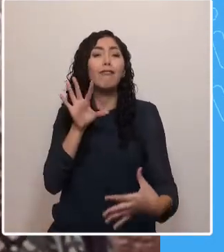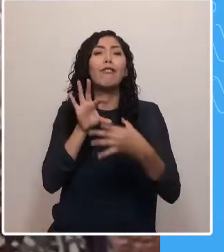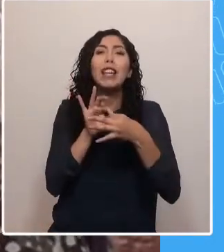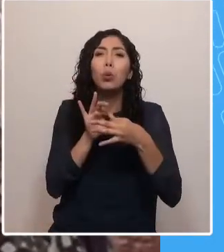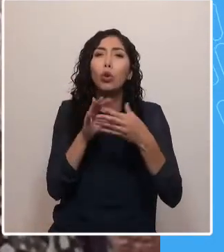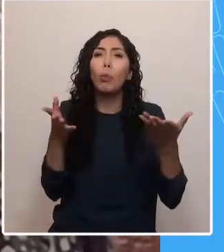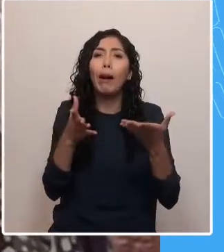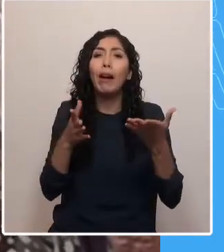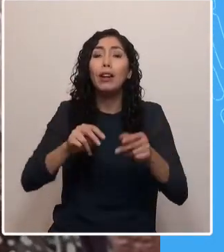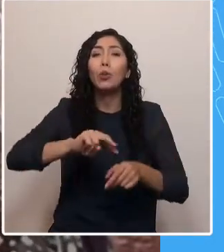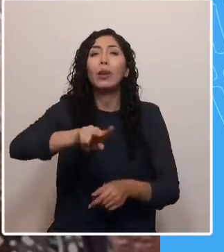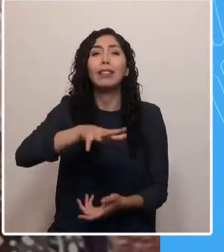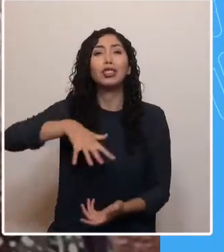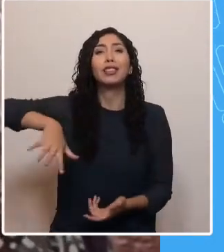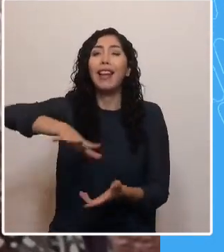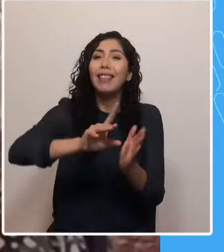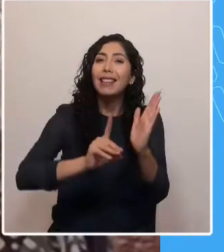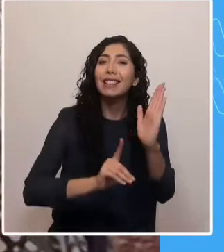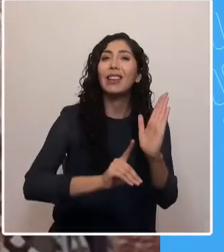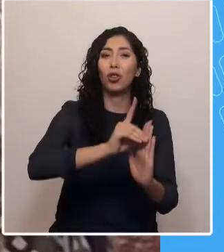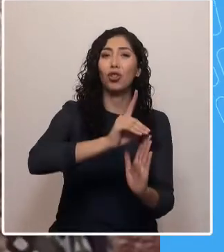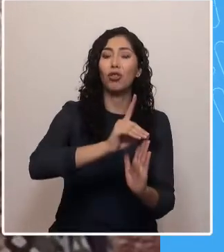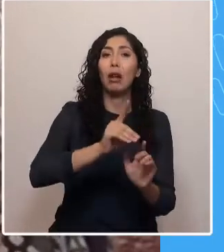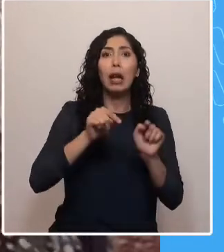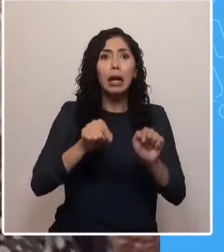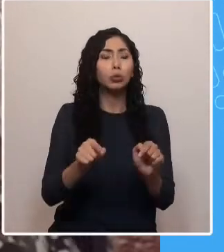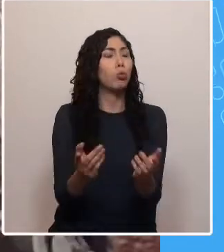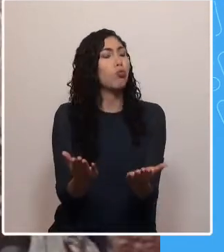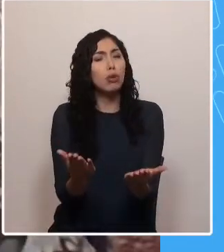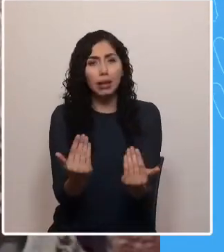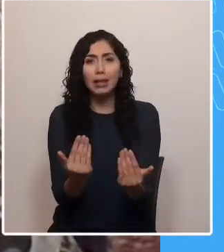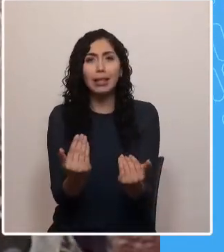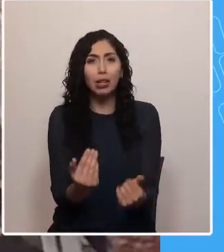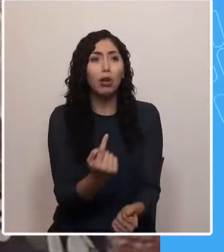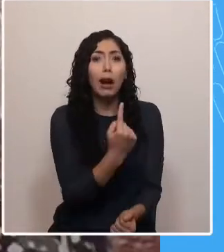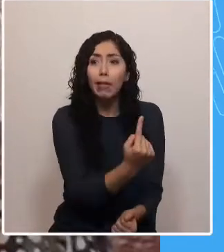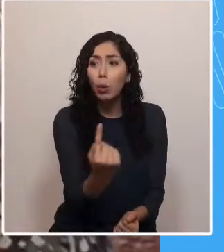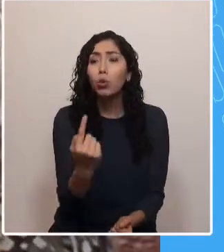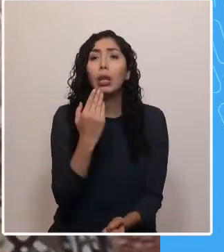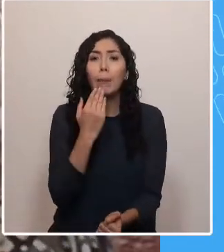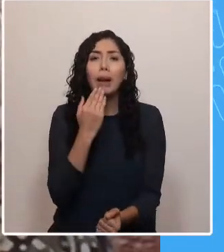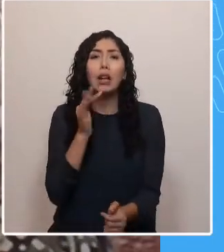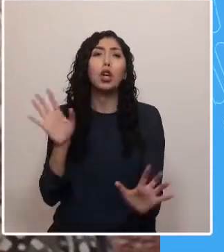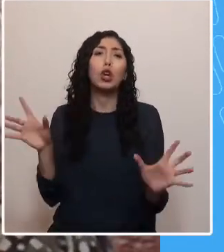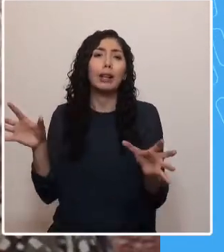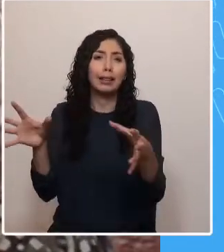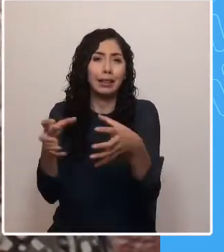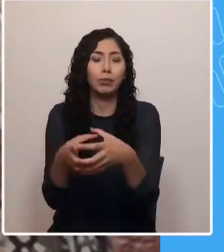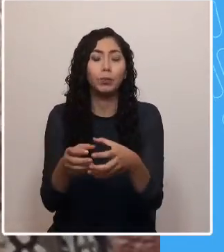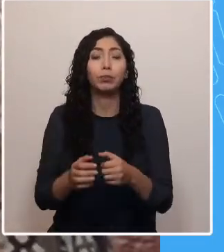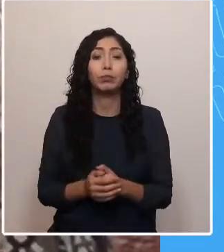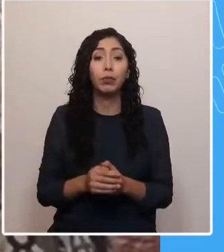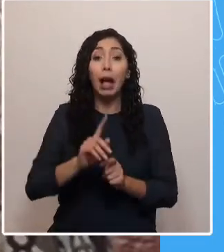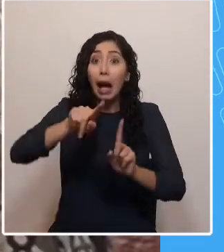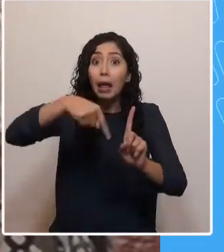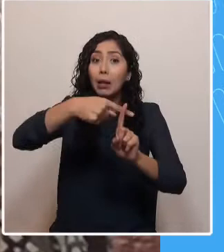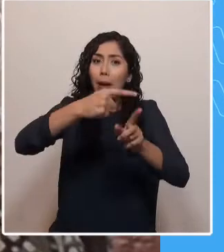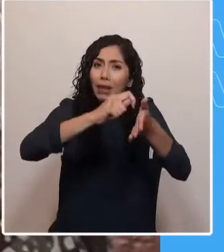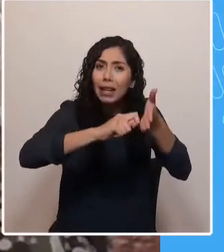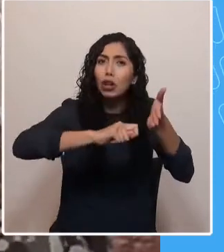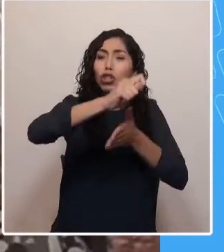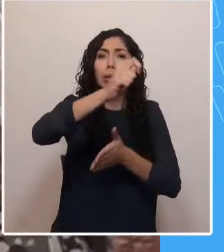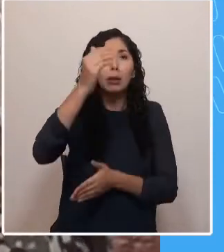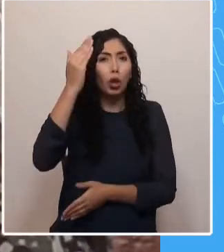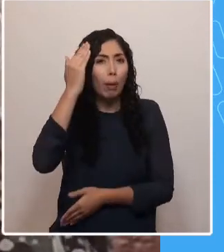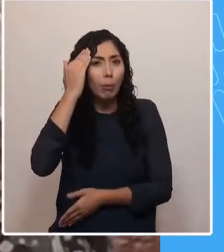nuestra sociedad y es un ejercicio necesario individual y colectivamente. Además de este reconocimiento a la memoria, se relaciona con